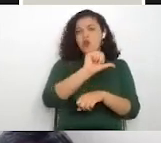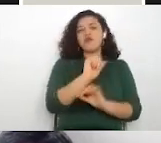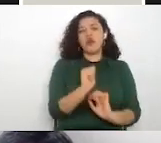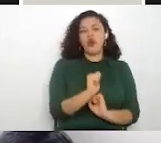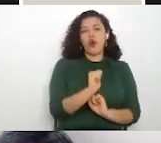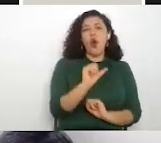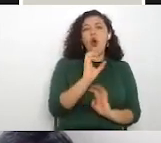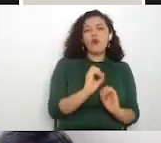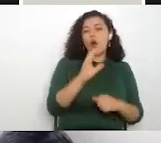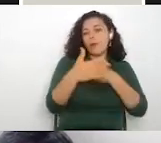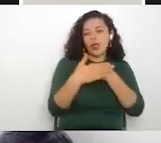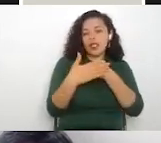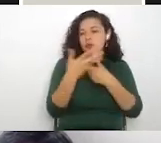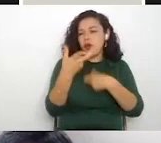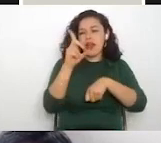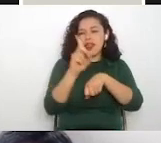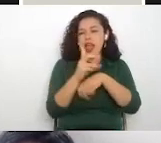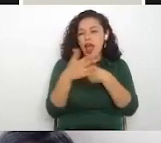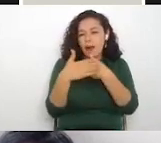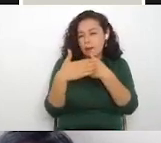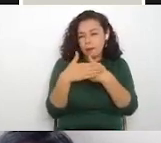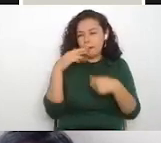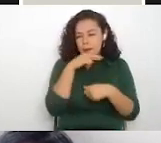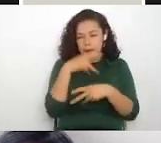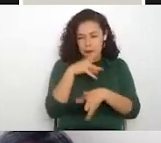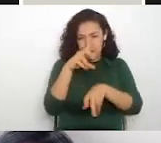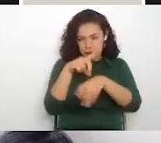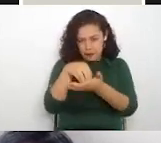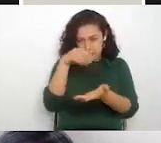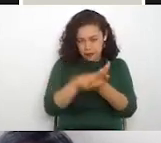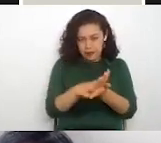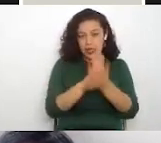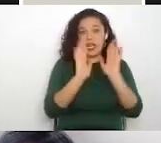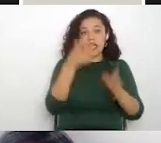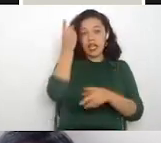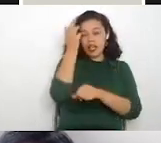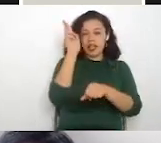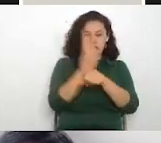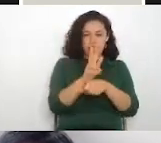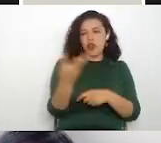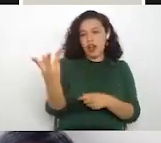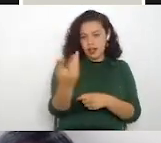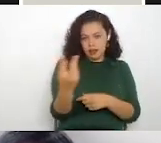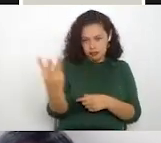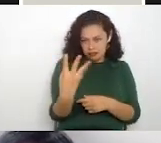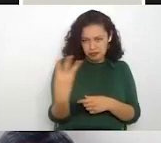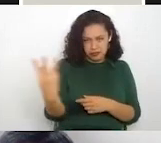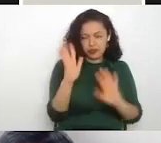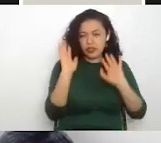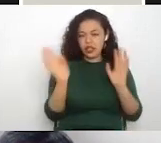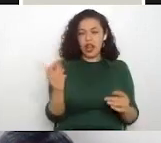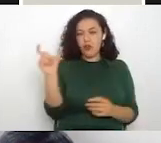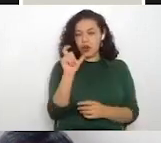días próximos. Ya con la directora, pues ya ellos, ya cuando llegan a ese paso es que ya